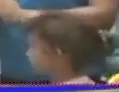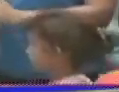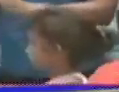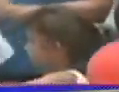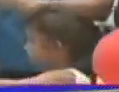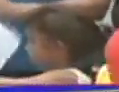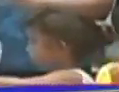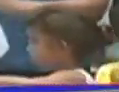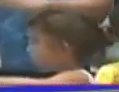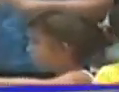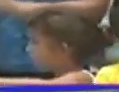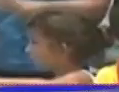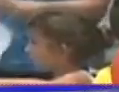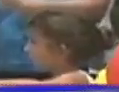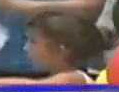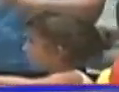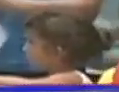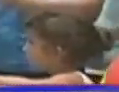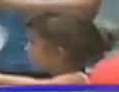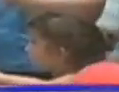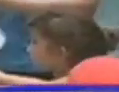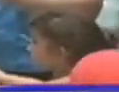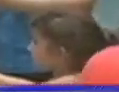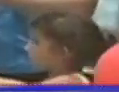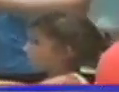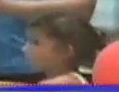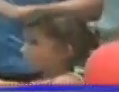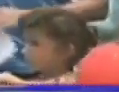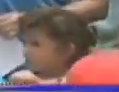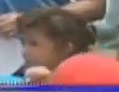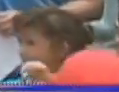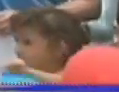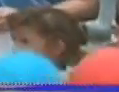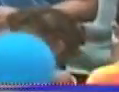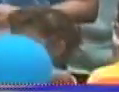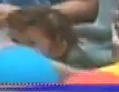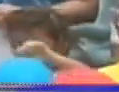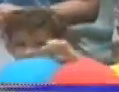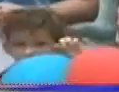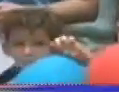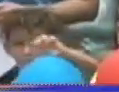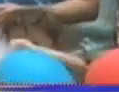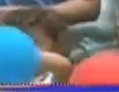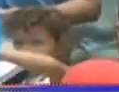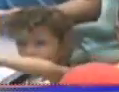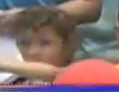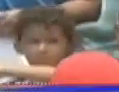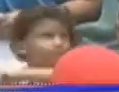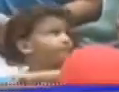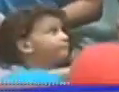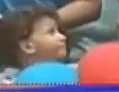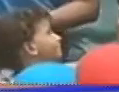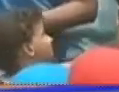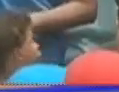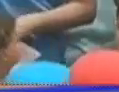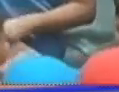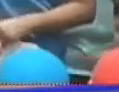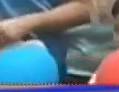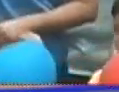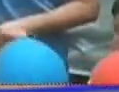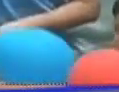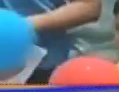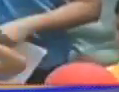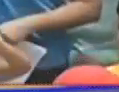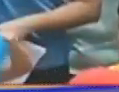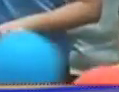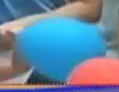hermosa, excelente estudiante, camarada presidente, familia trabajadora, humilde, y sé que